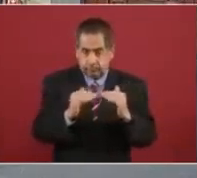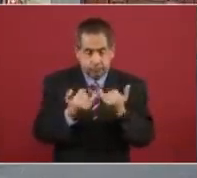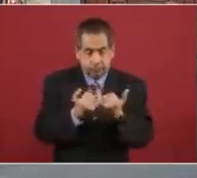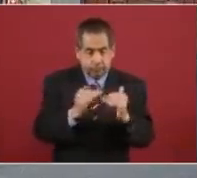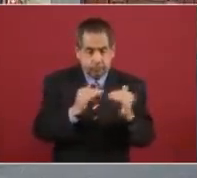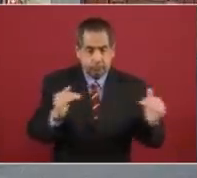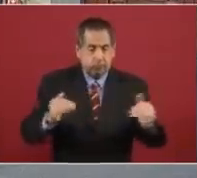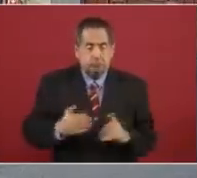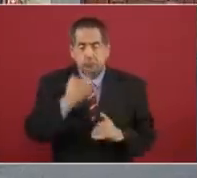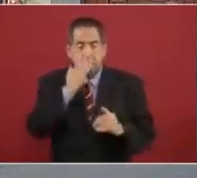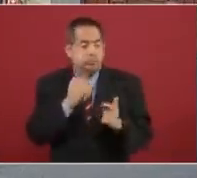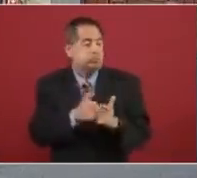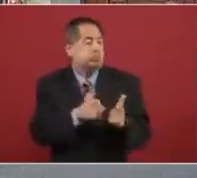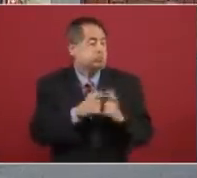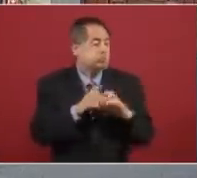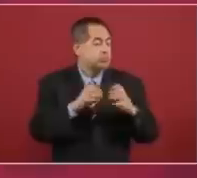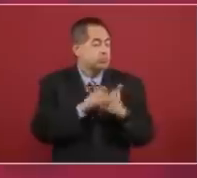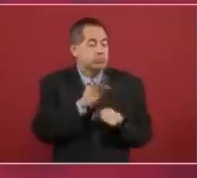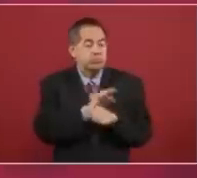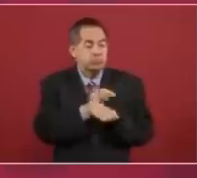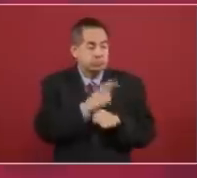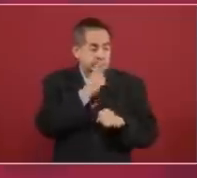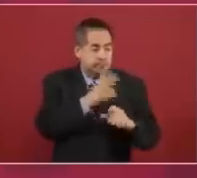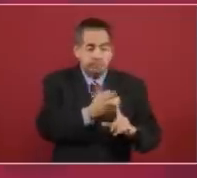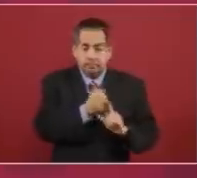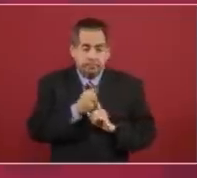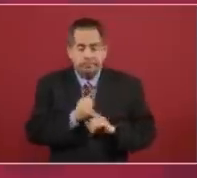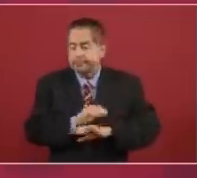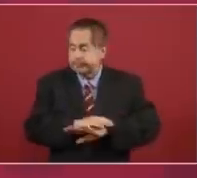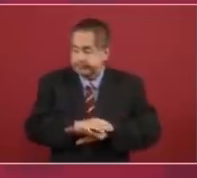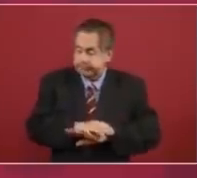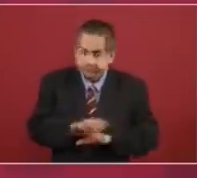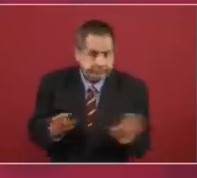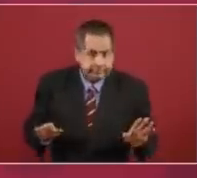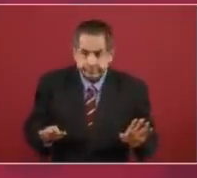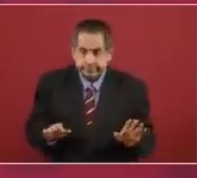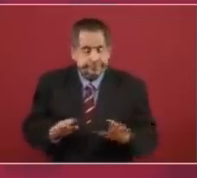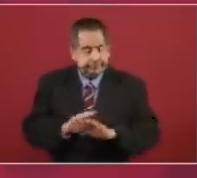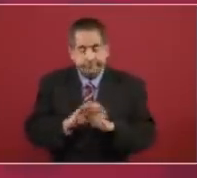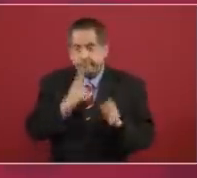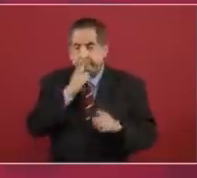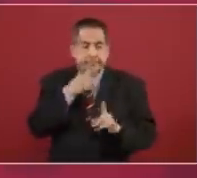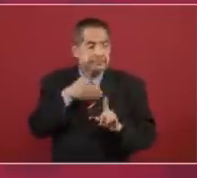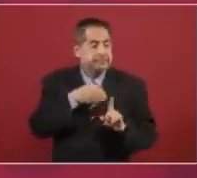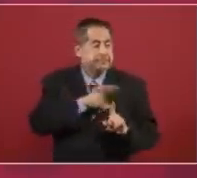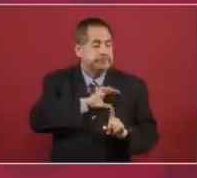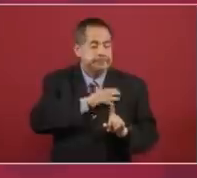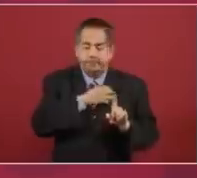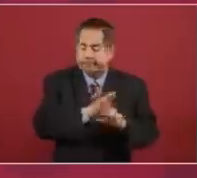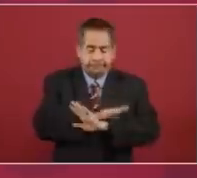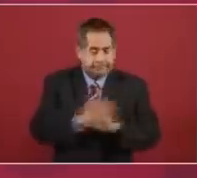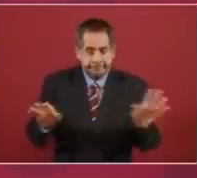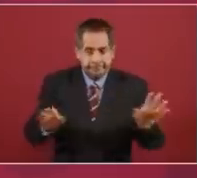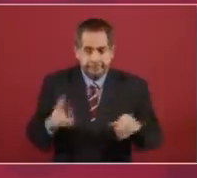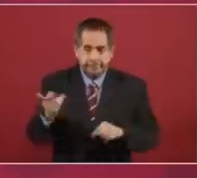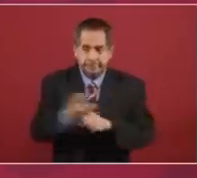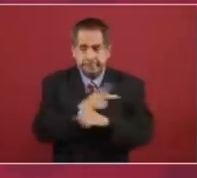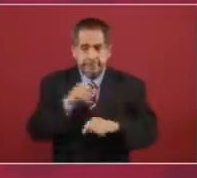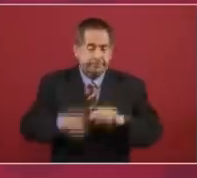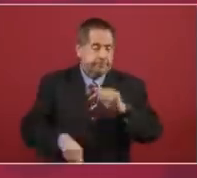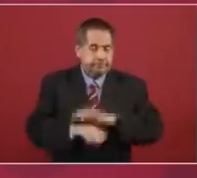mucho menos grupos de intereses creados, preferidos, predilectos. Eso ya se